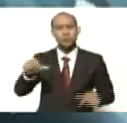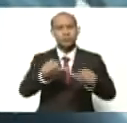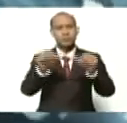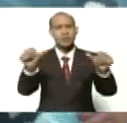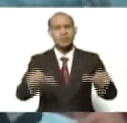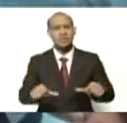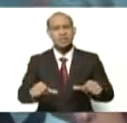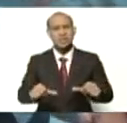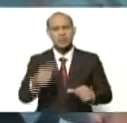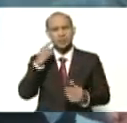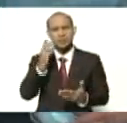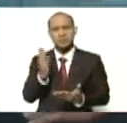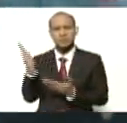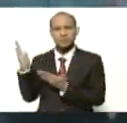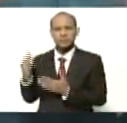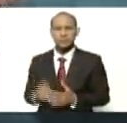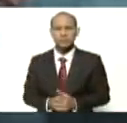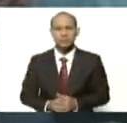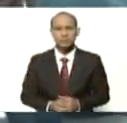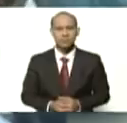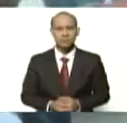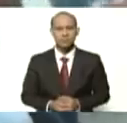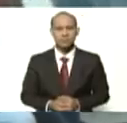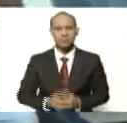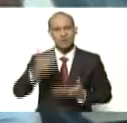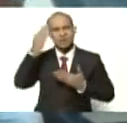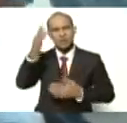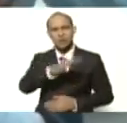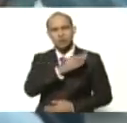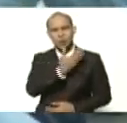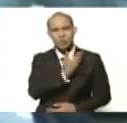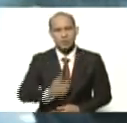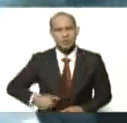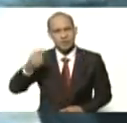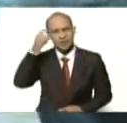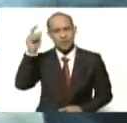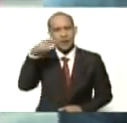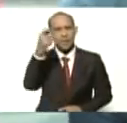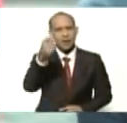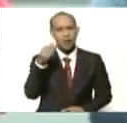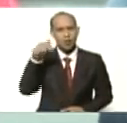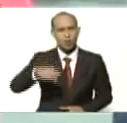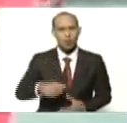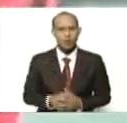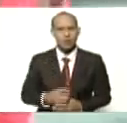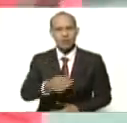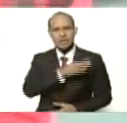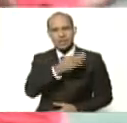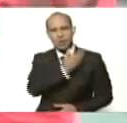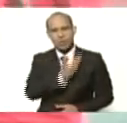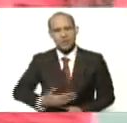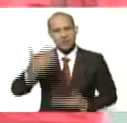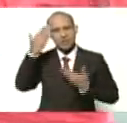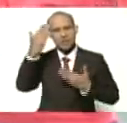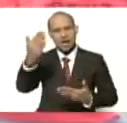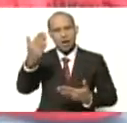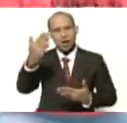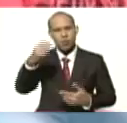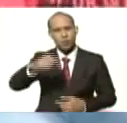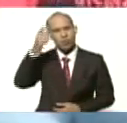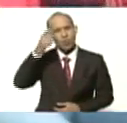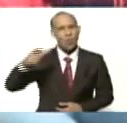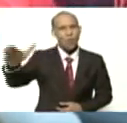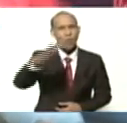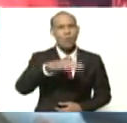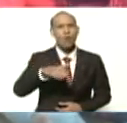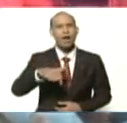los pescadores adelante louis tu salud el presidente hoy día del pescador residente de salud del pueblo pescador hoy